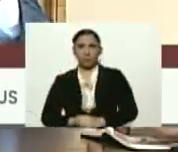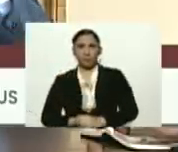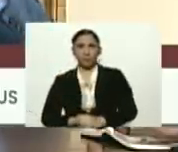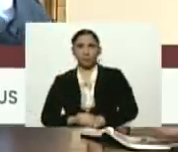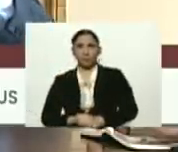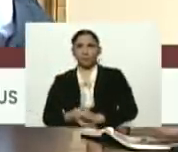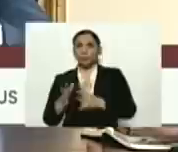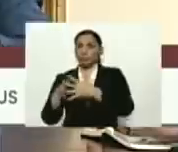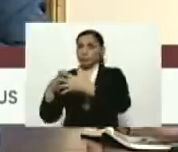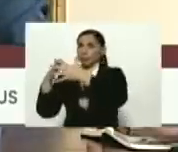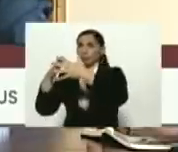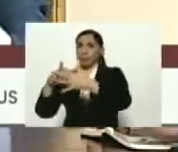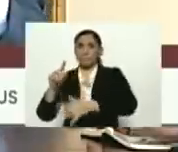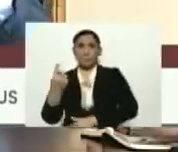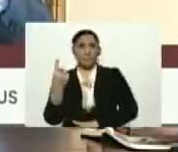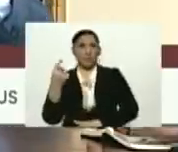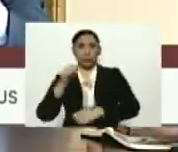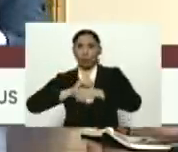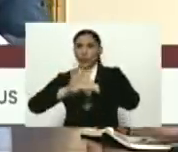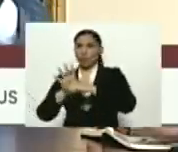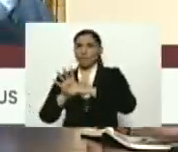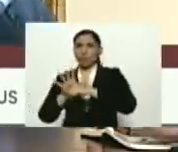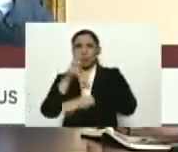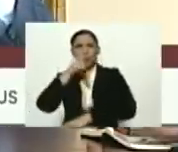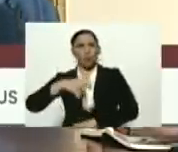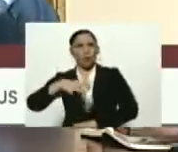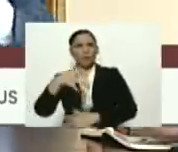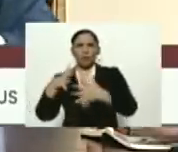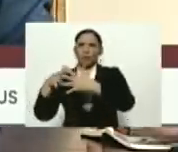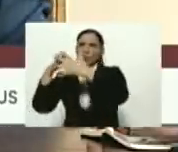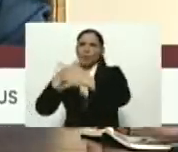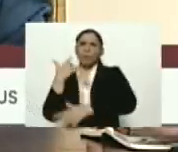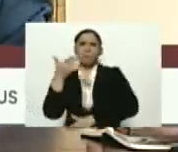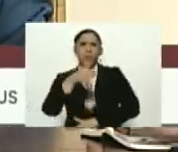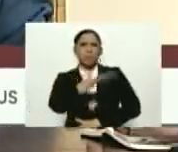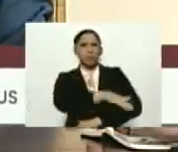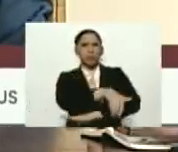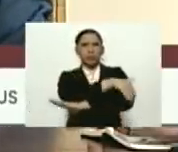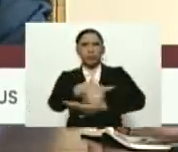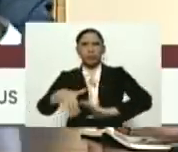America Fair Coronavirus. Y el pueblo de Estados Unidos muriendo en las calles.